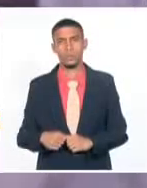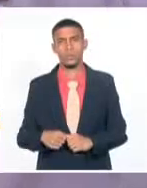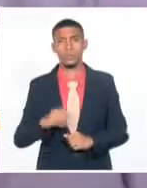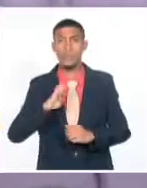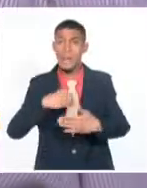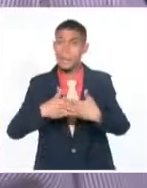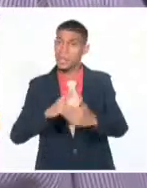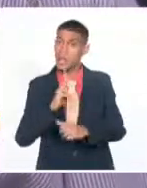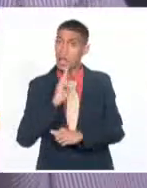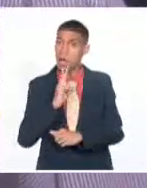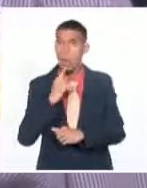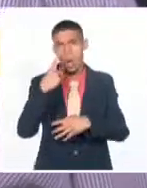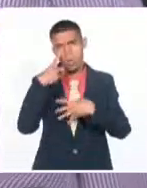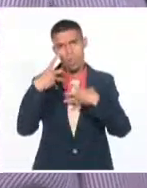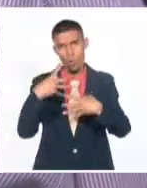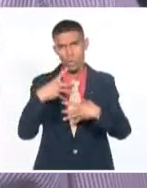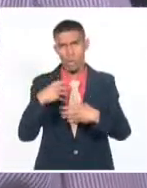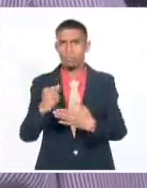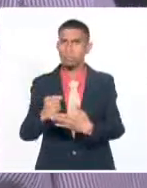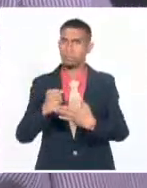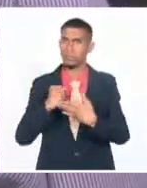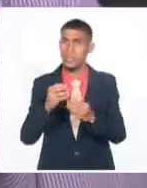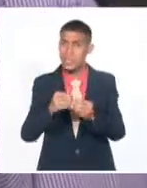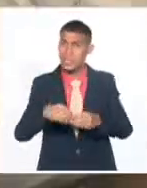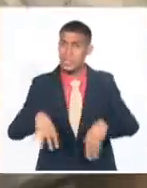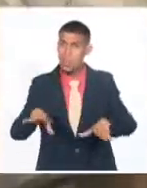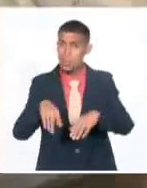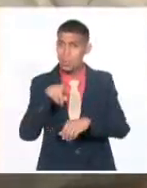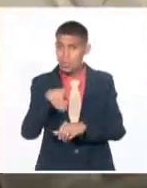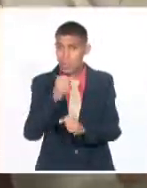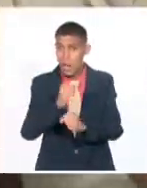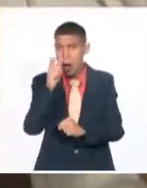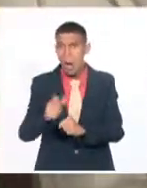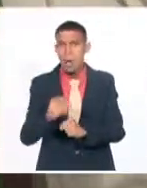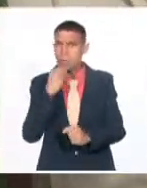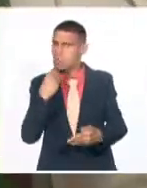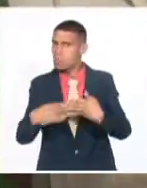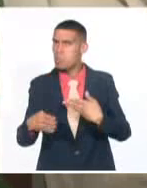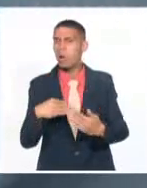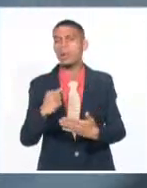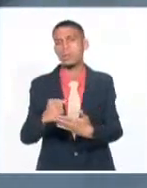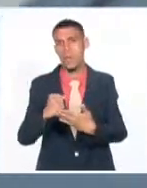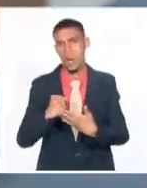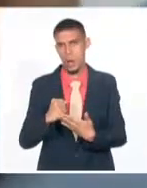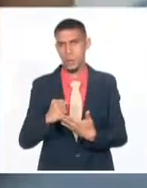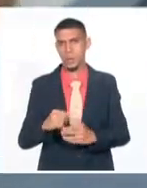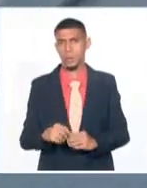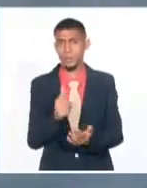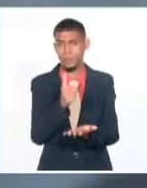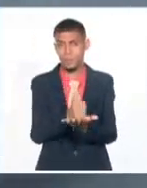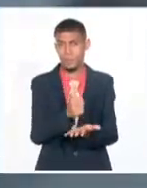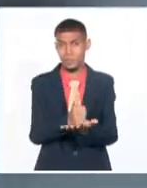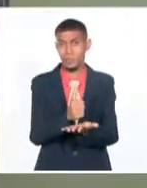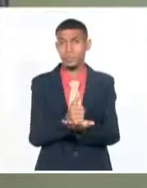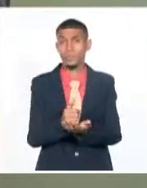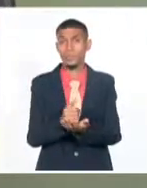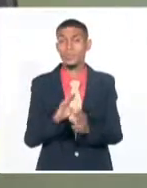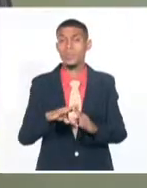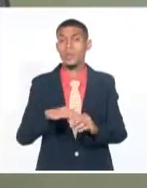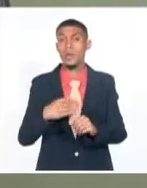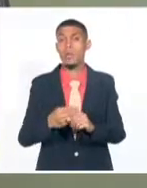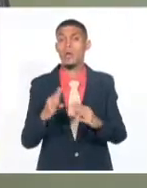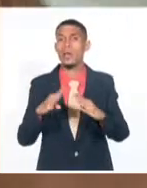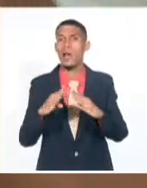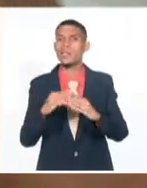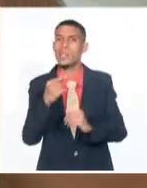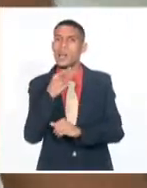ejemplar. Con la situación que tenemos, ellos están haciendo lo imposible. En la capital arqueológica fue visitado también el Hogar de Ancianos, institución